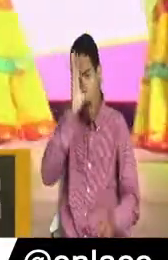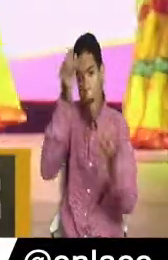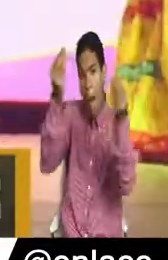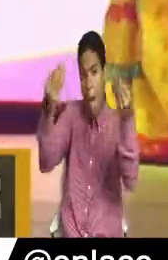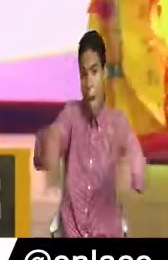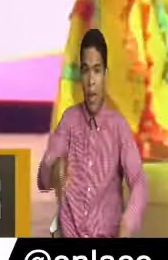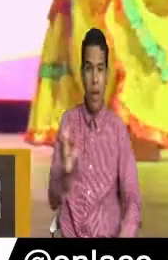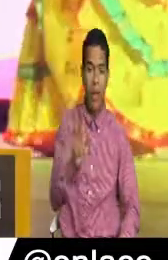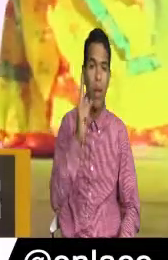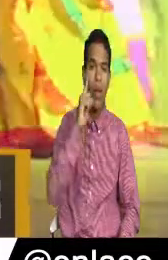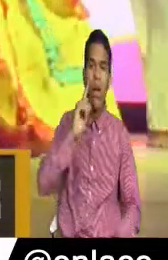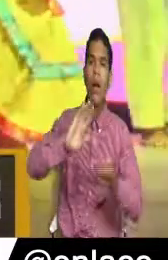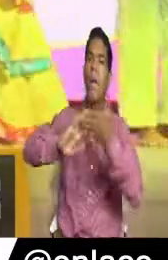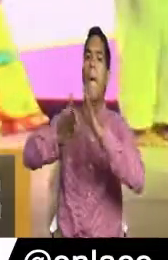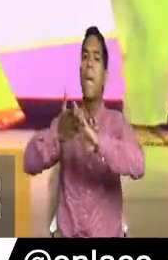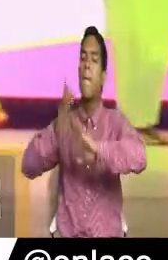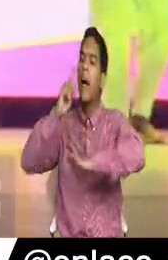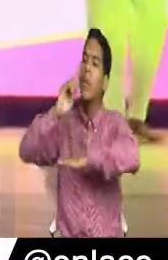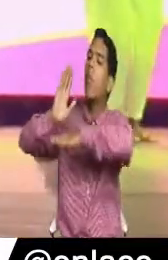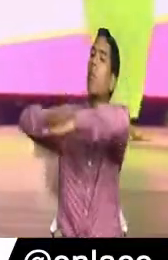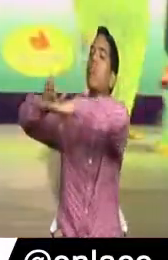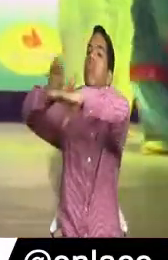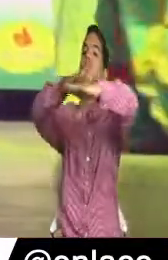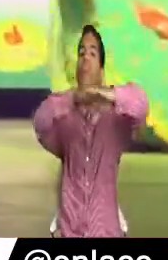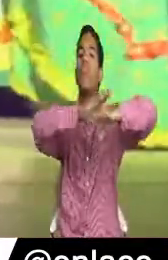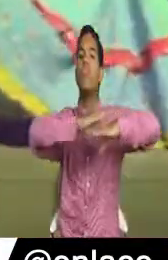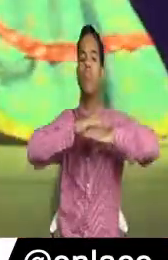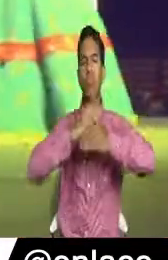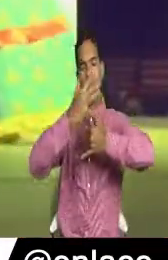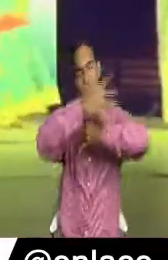de paz mediante la danza a todos los rincones del país.